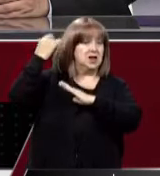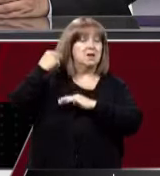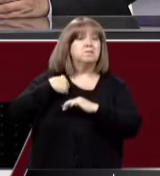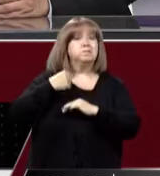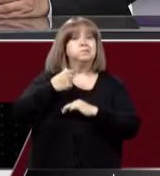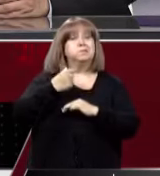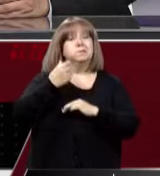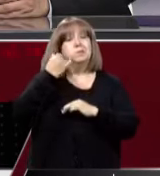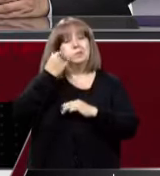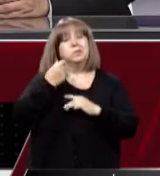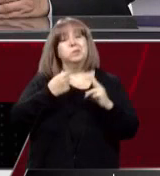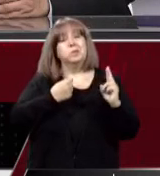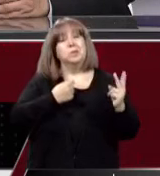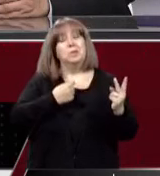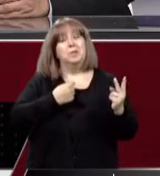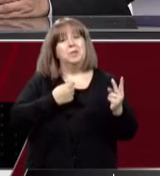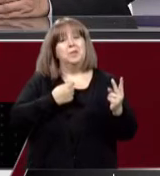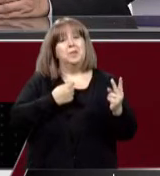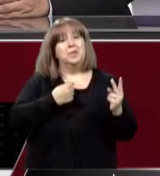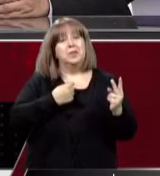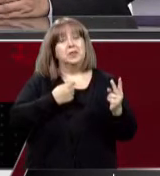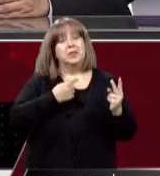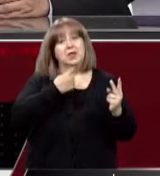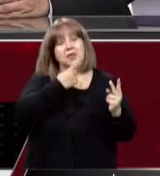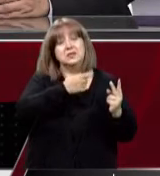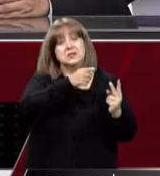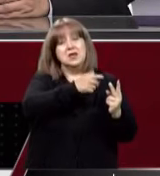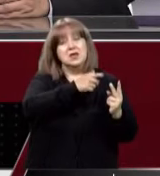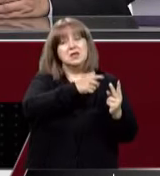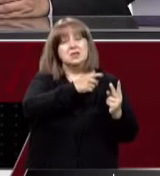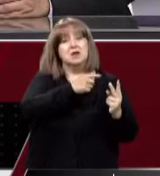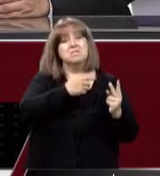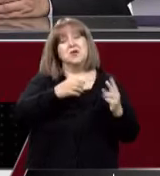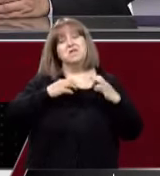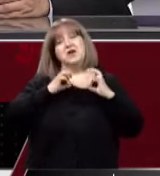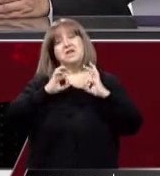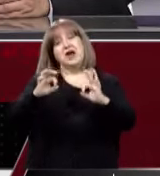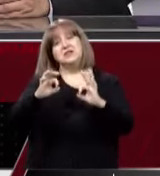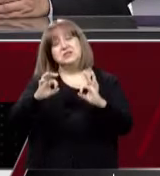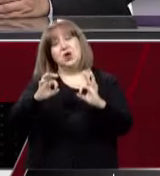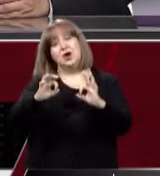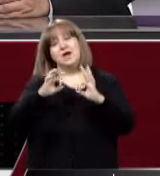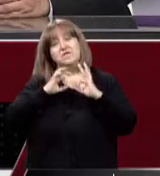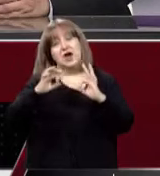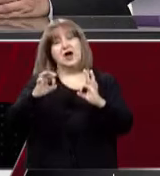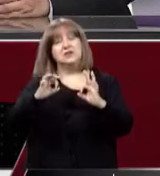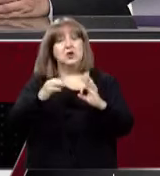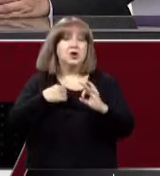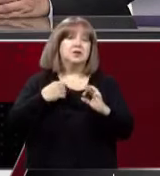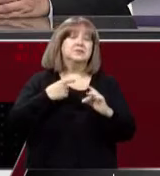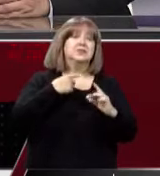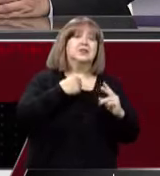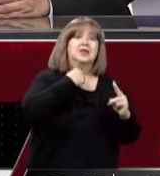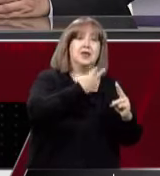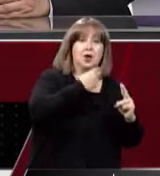su papá a pasar unos días y Soledad Guardia se enteró en boca de su papá por teléfono